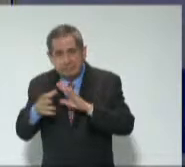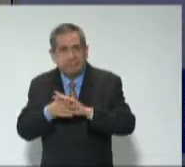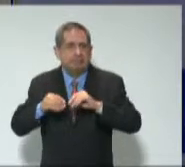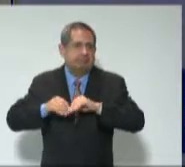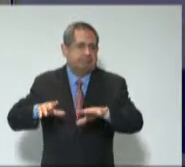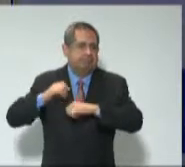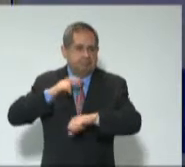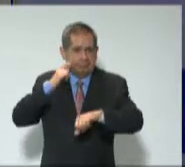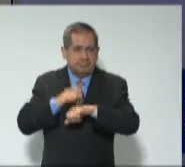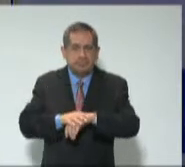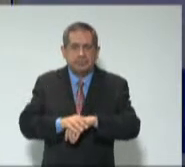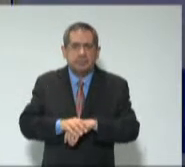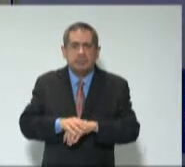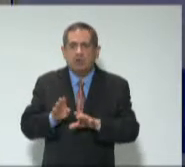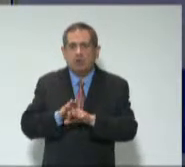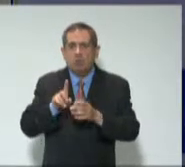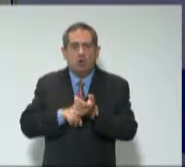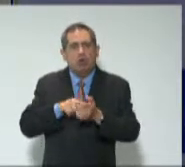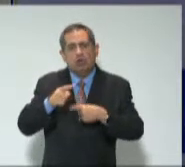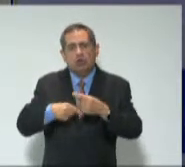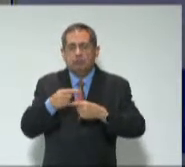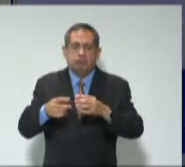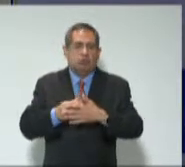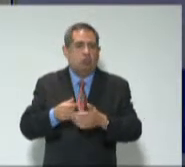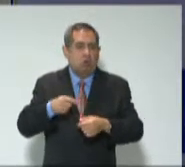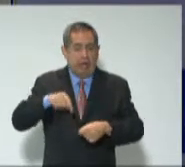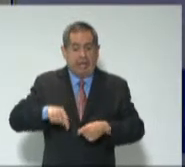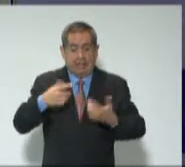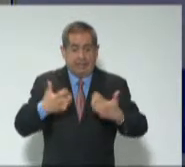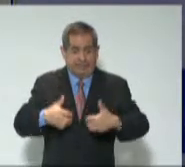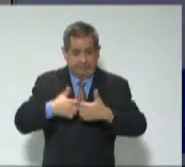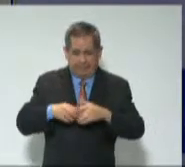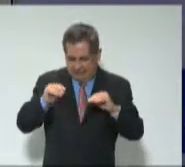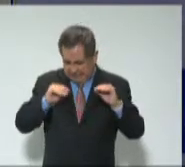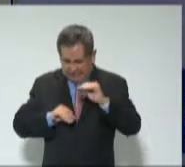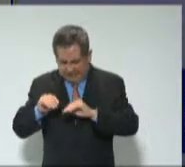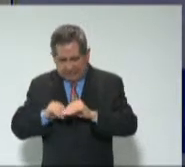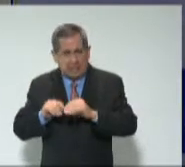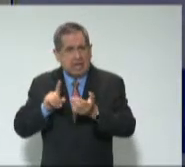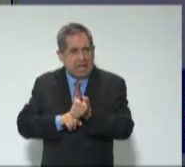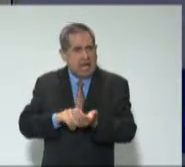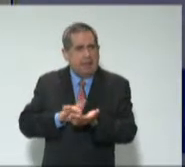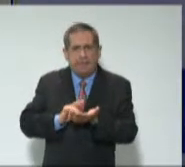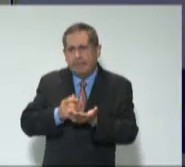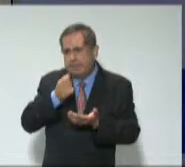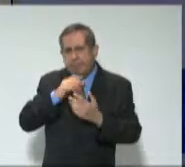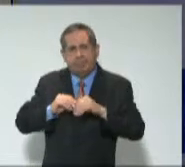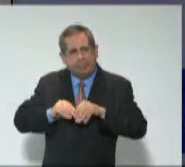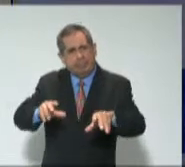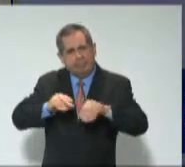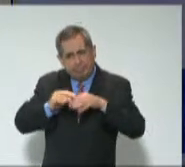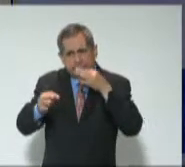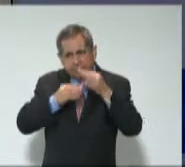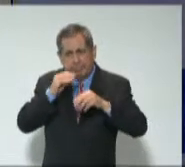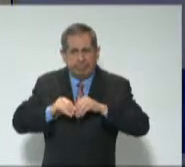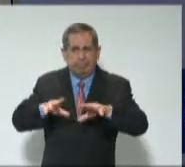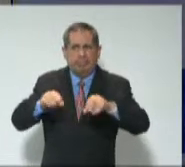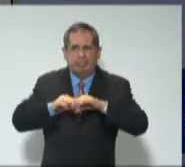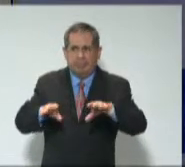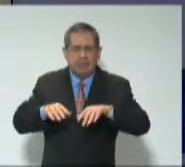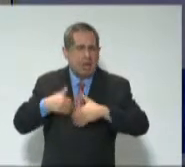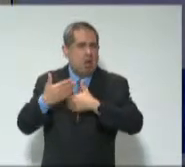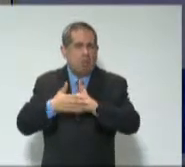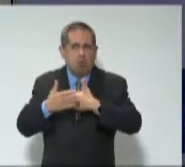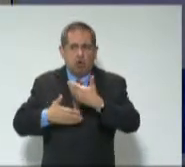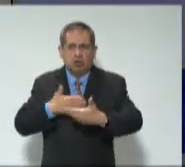eh medicamentos a través de nuestras centrales de mezclas que tendremos funcionando en las instituciones